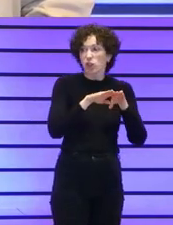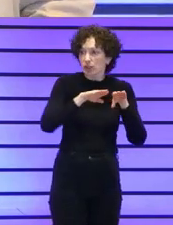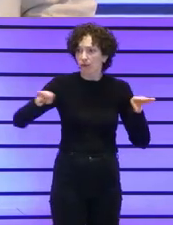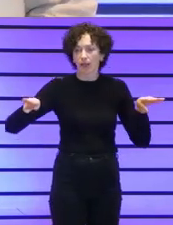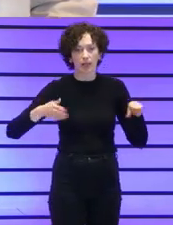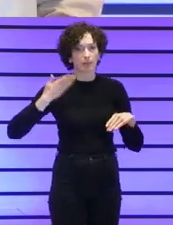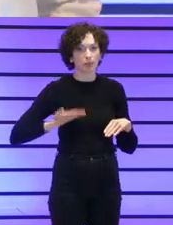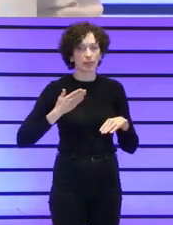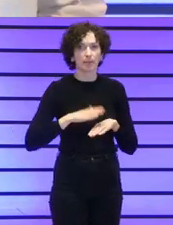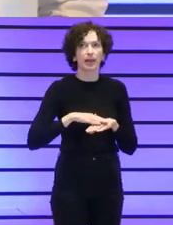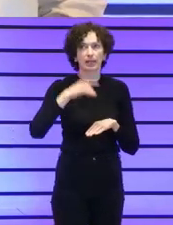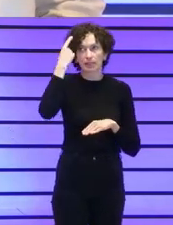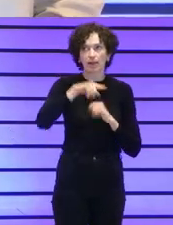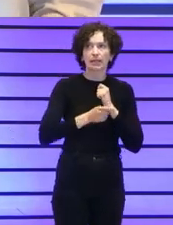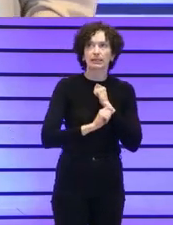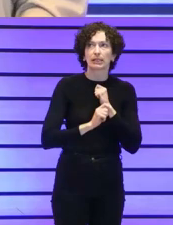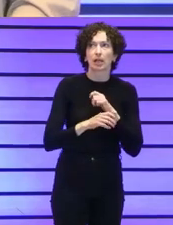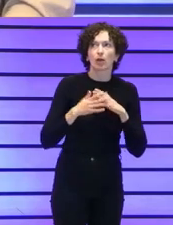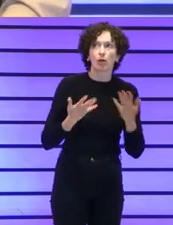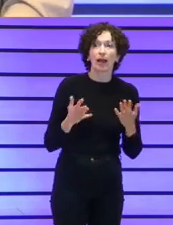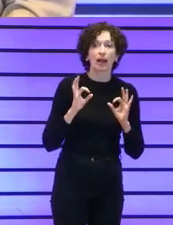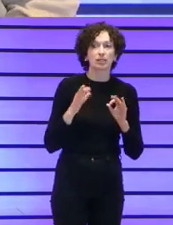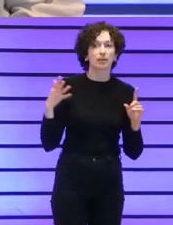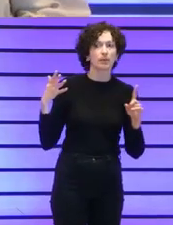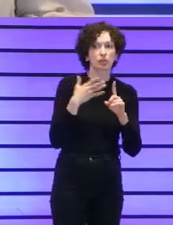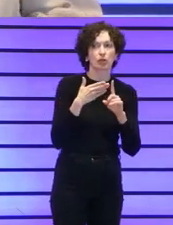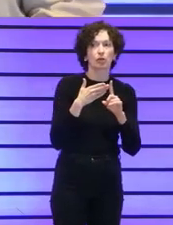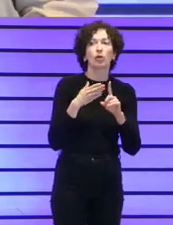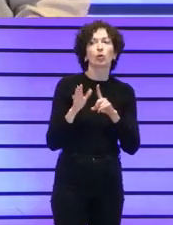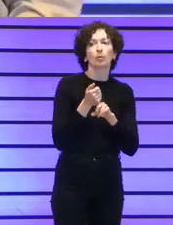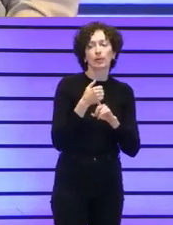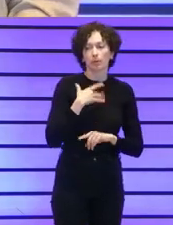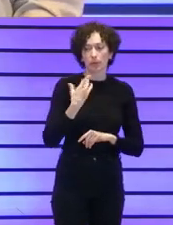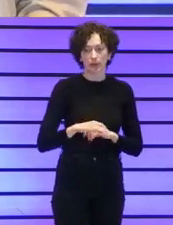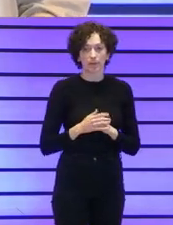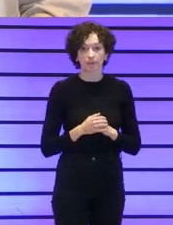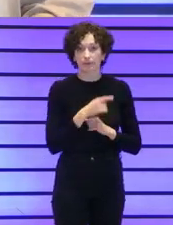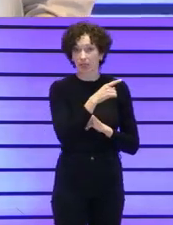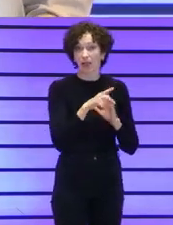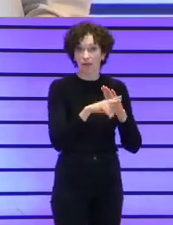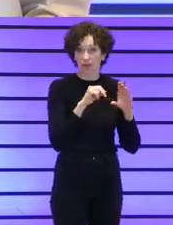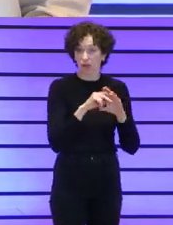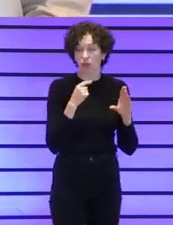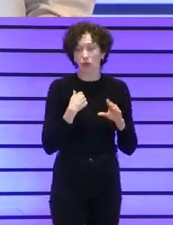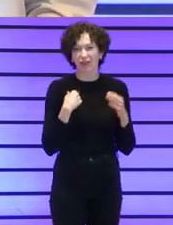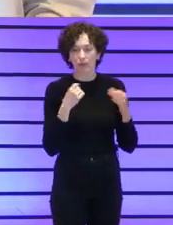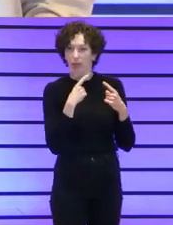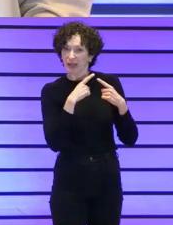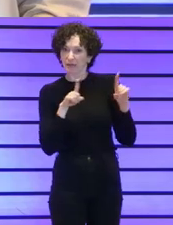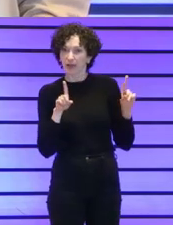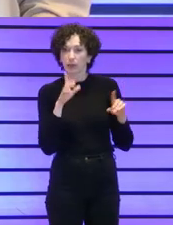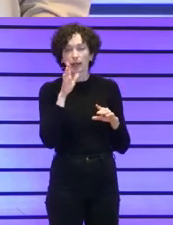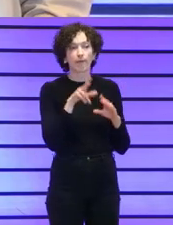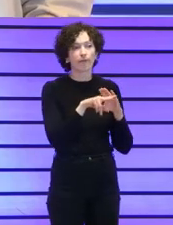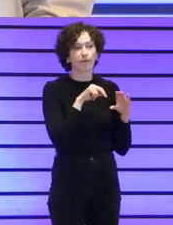esas estrategias y cumplir tu misión. Entonces, yo tengo que diferenciarme un poquito del vídeo, ¿no? Porque en el vídeo hemos